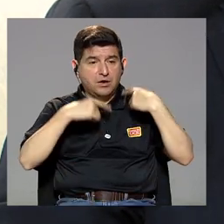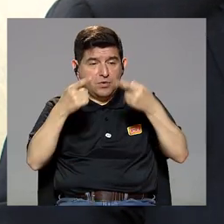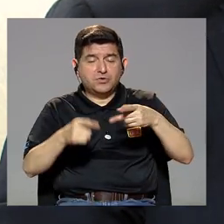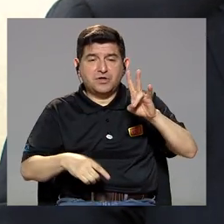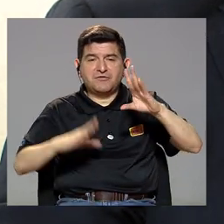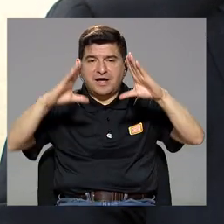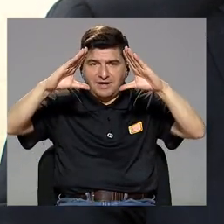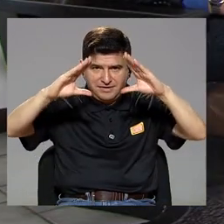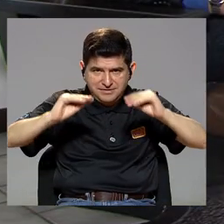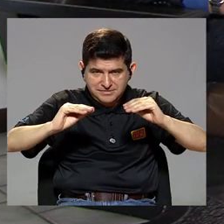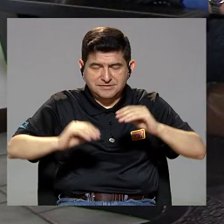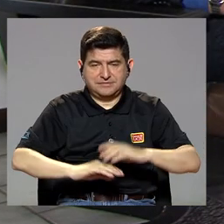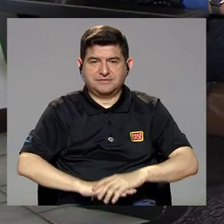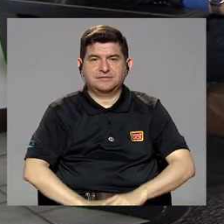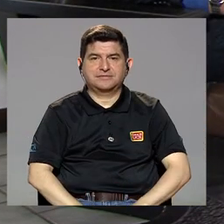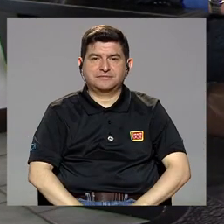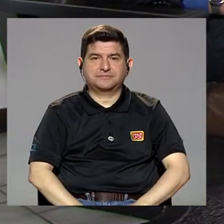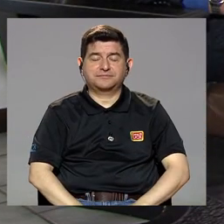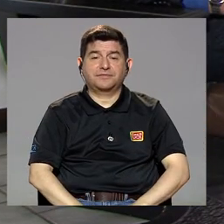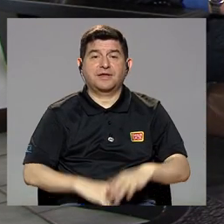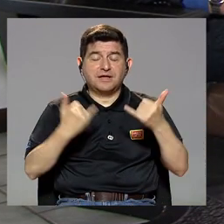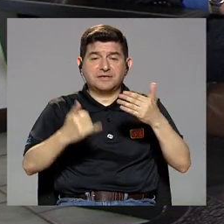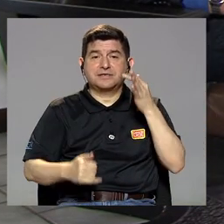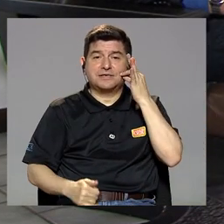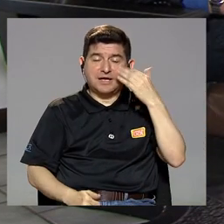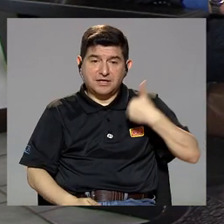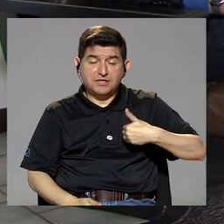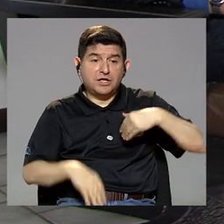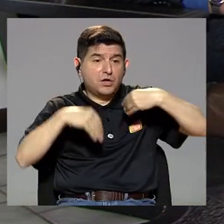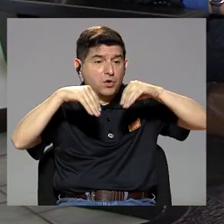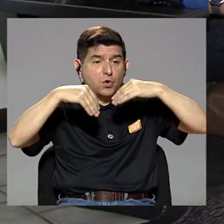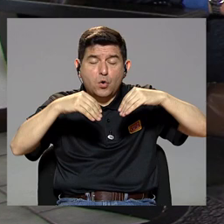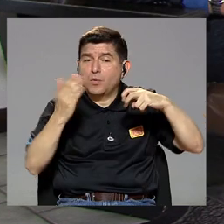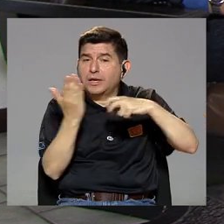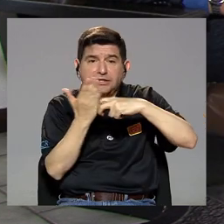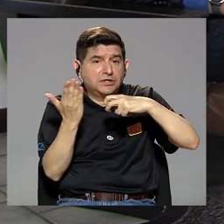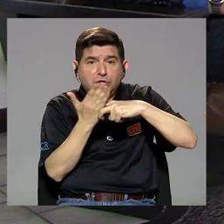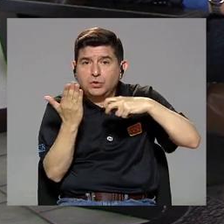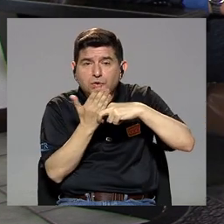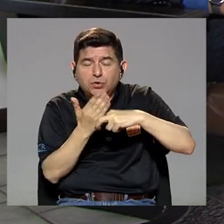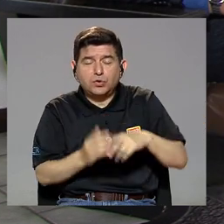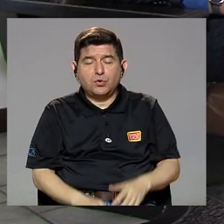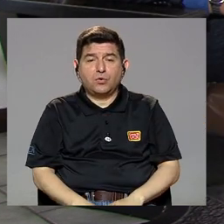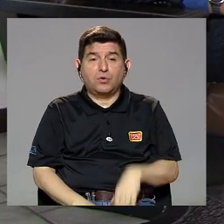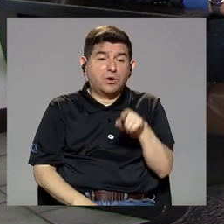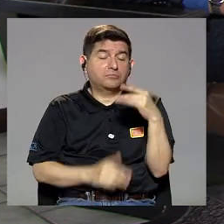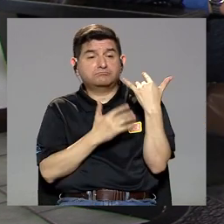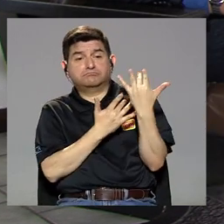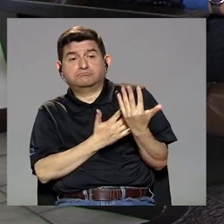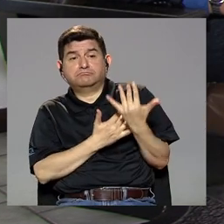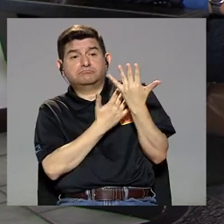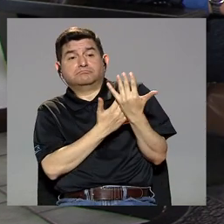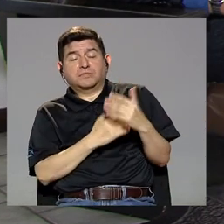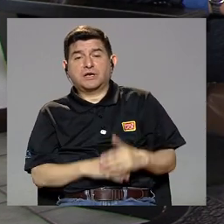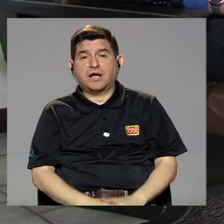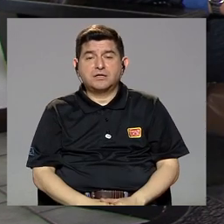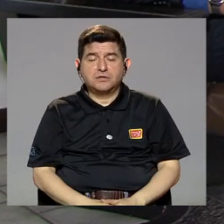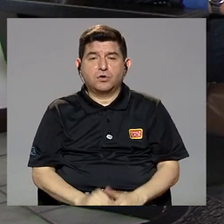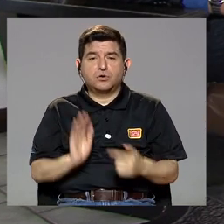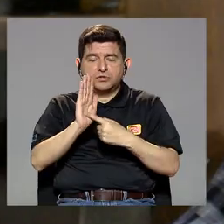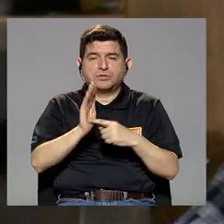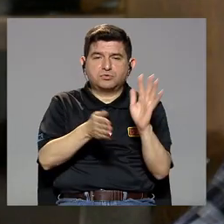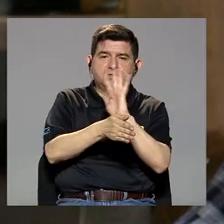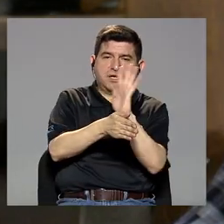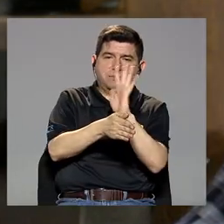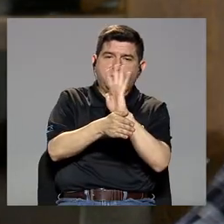de la noche y admitido de vida de las entradas dado que el cine se habãa la película